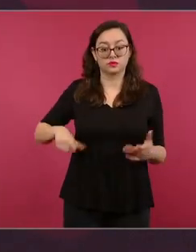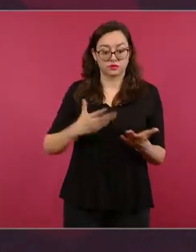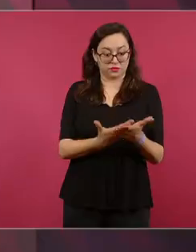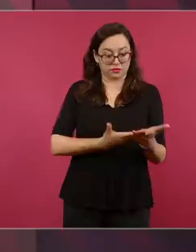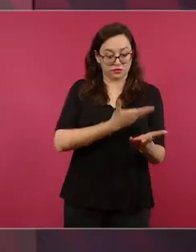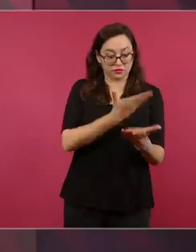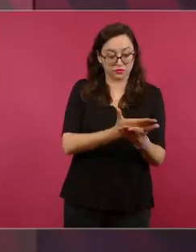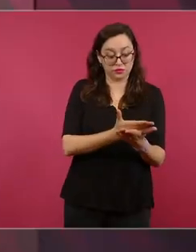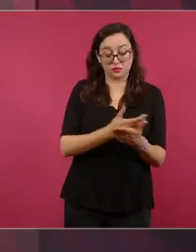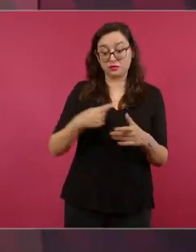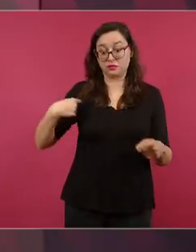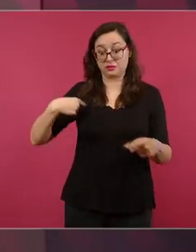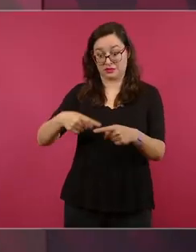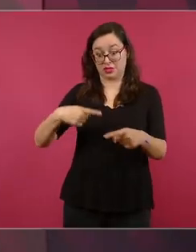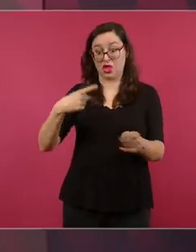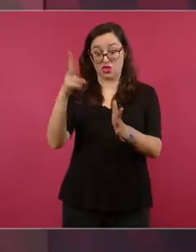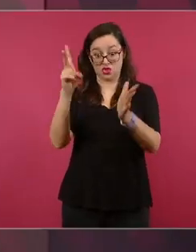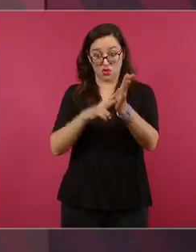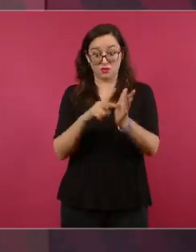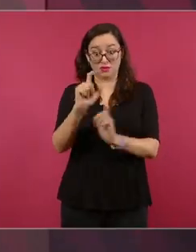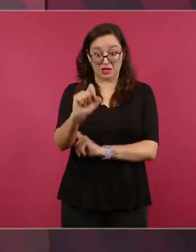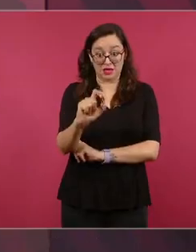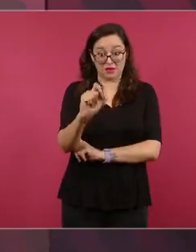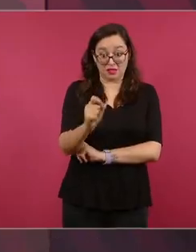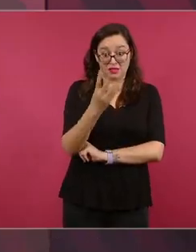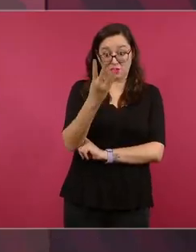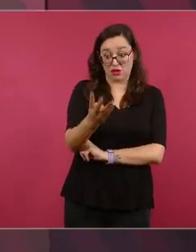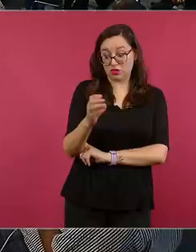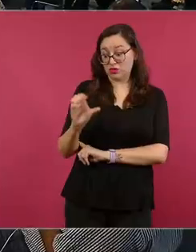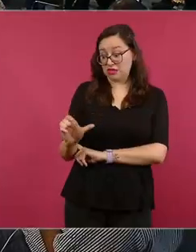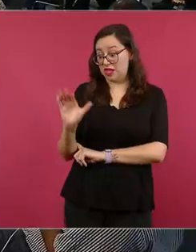gobierno la Comisión Federal solo